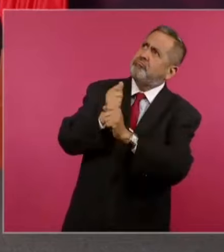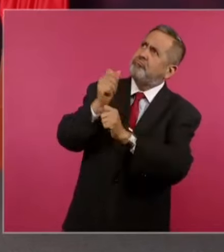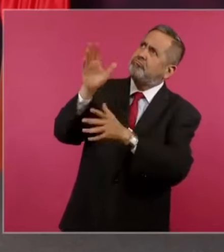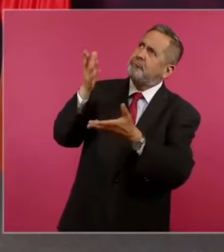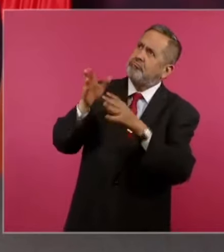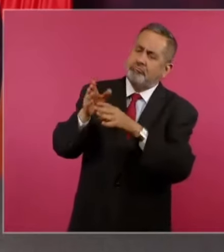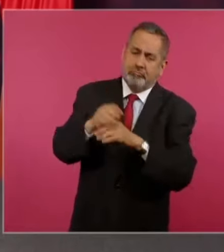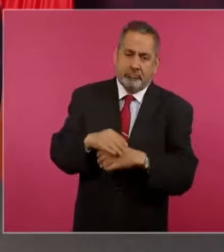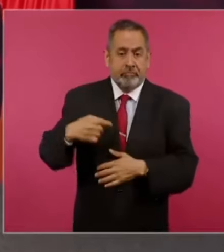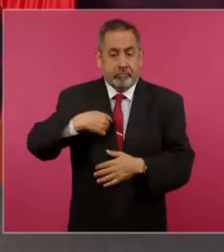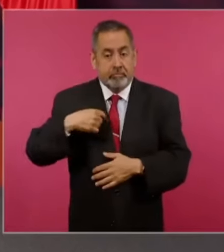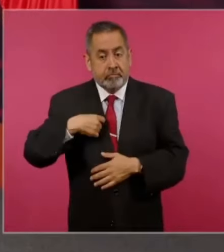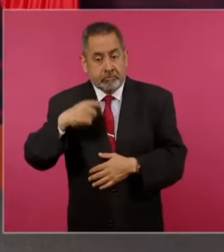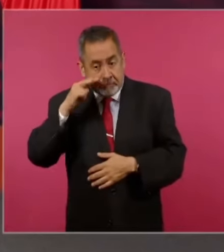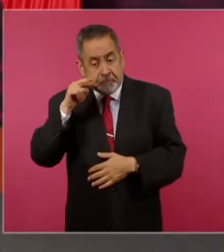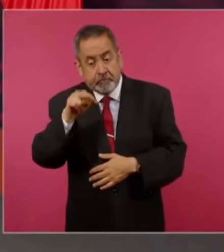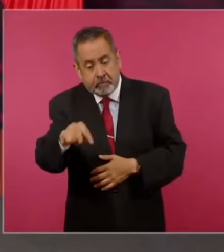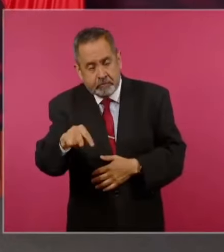porque salgo